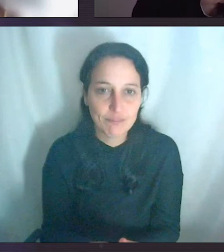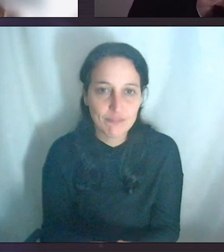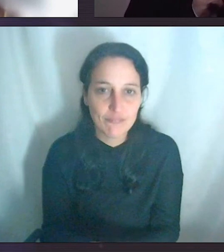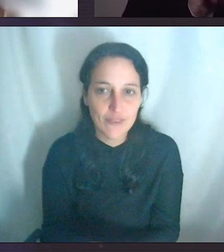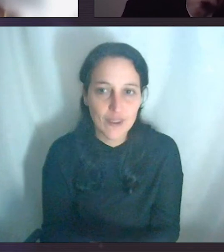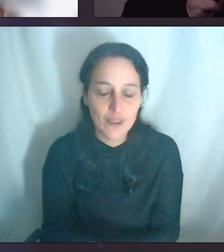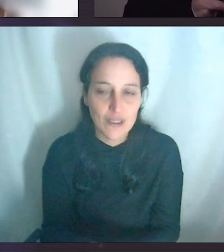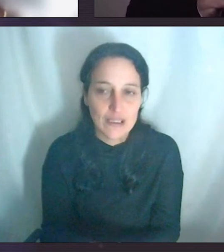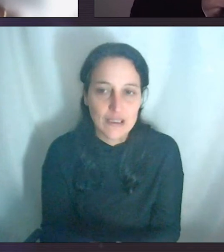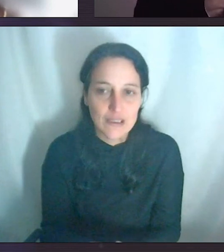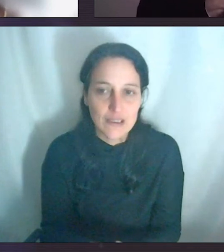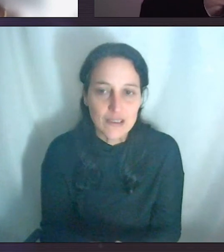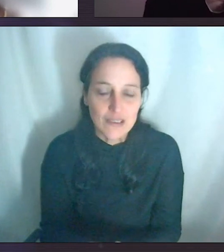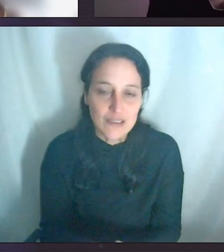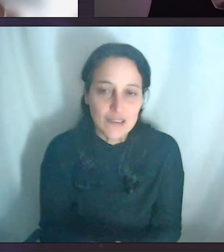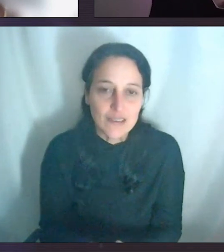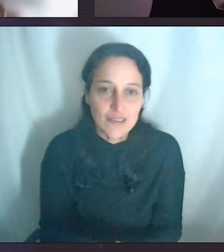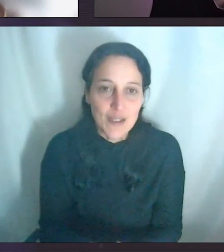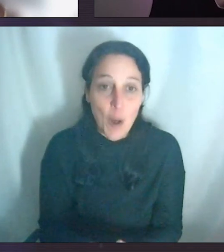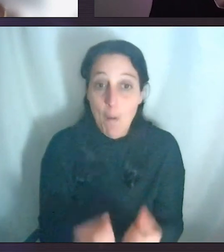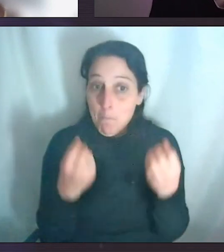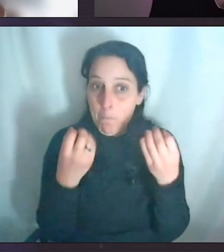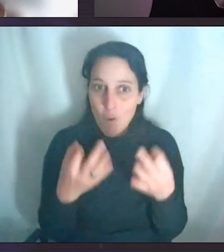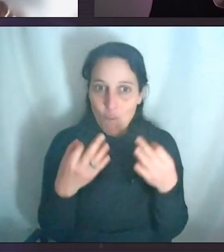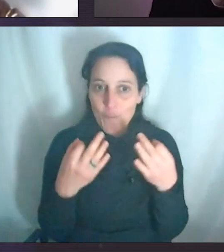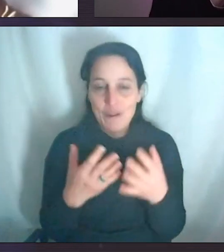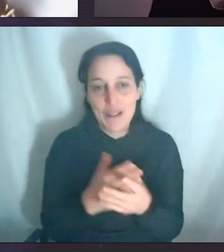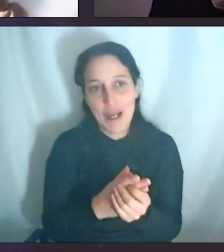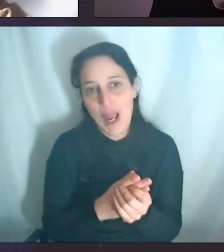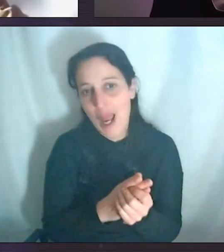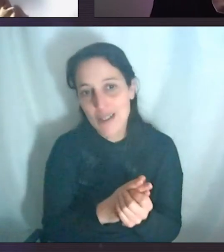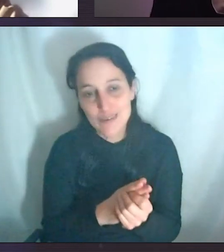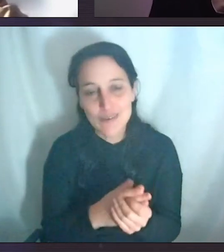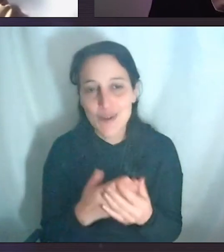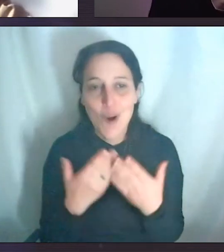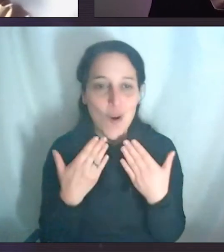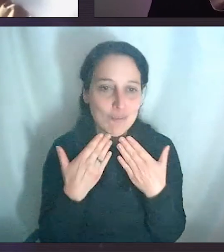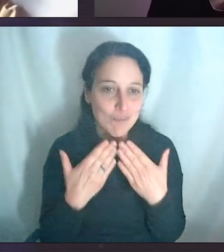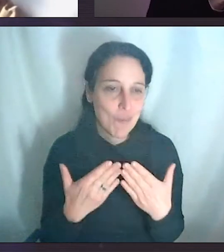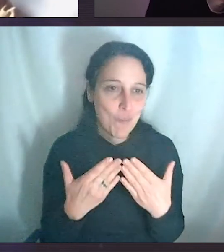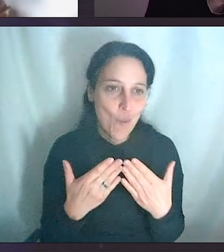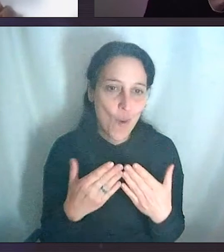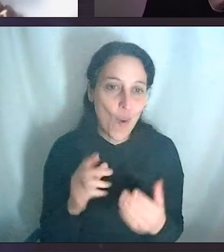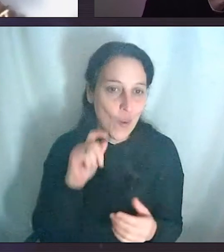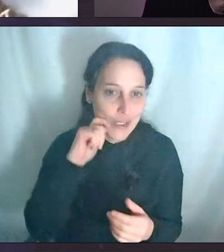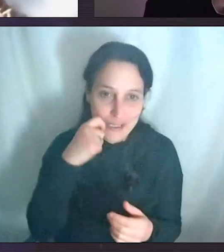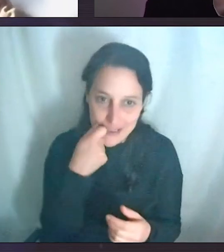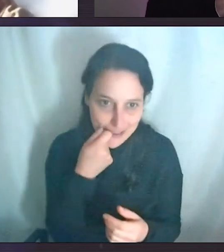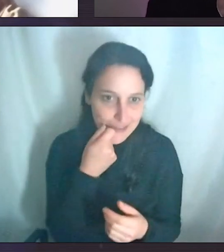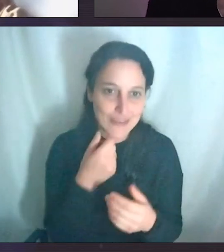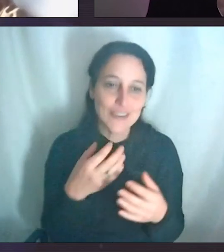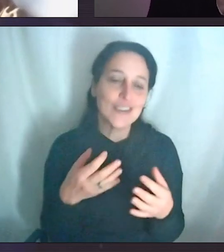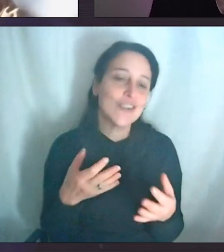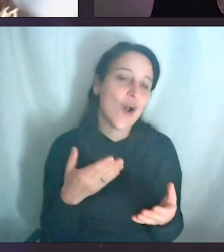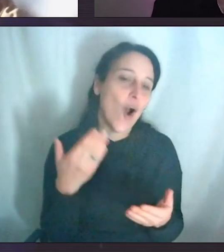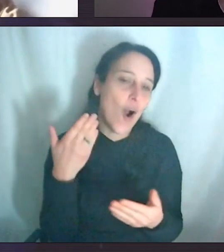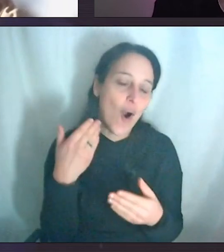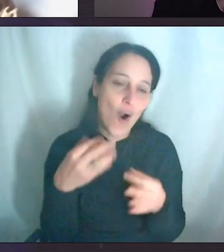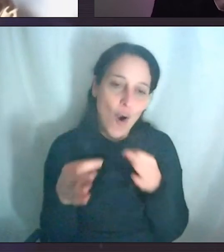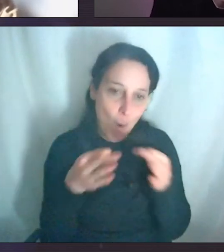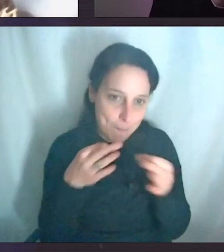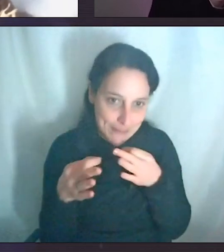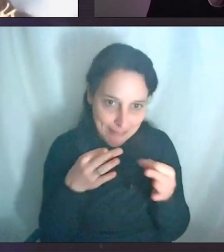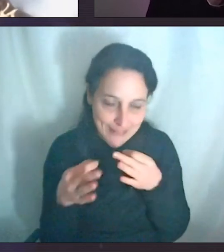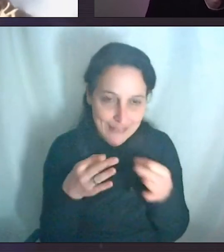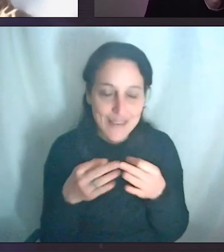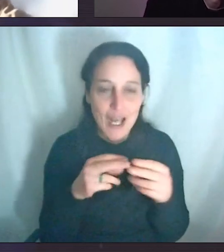Bien, la verdad que, bueno, Eugenia, fue un placer poder charlar con vos acerca de esta temática que nada, es súper